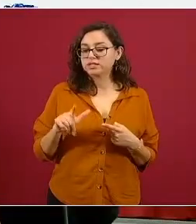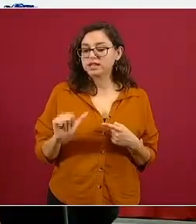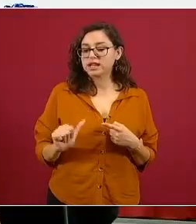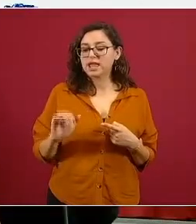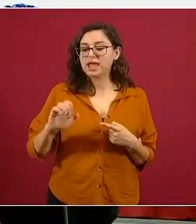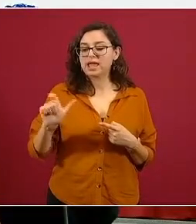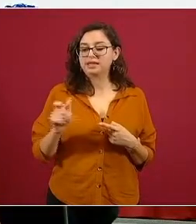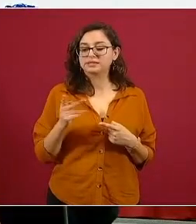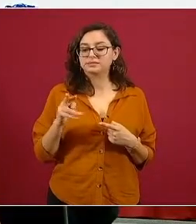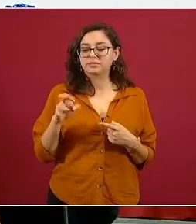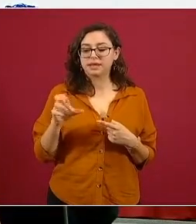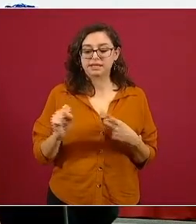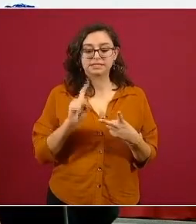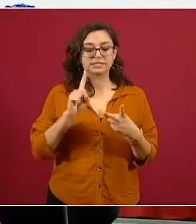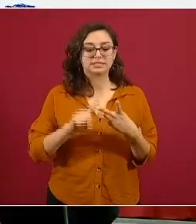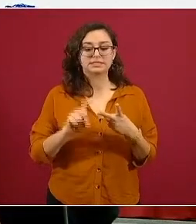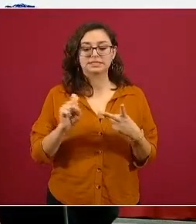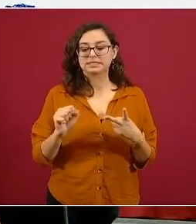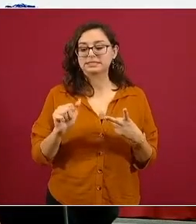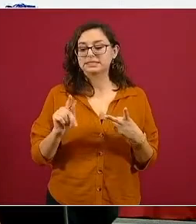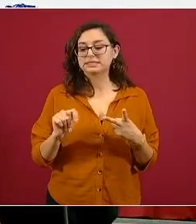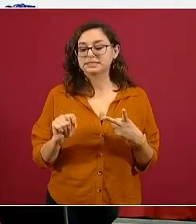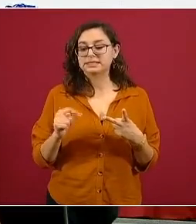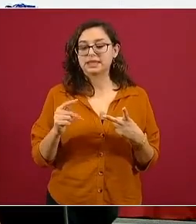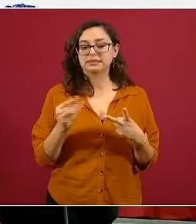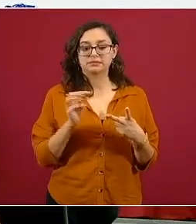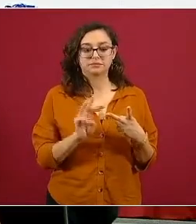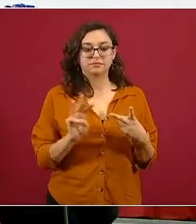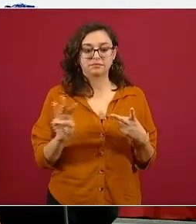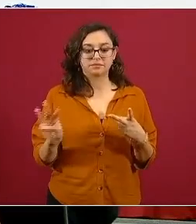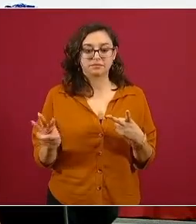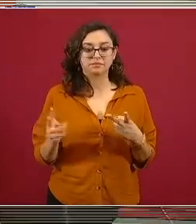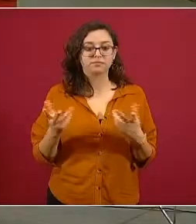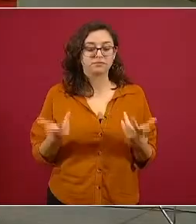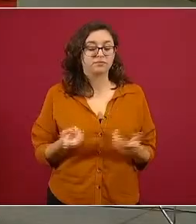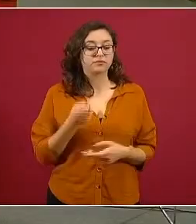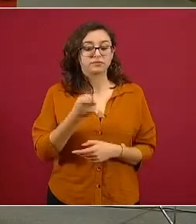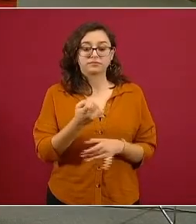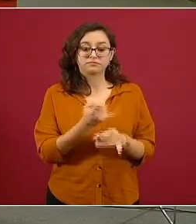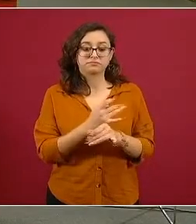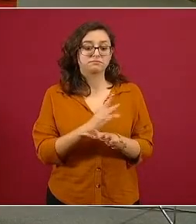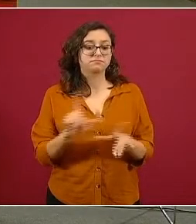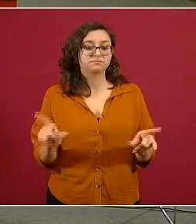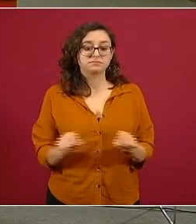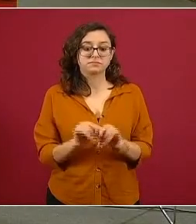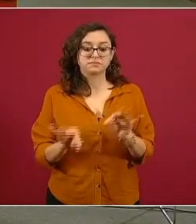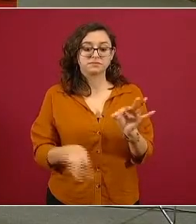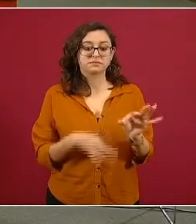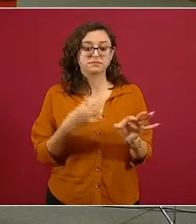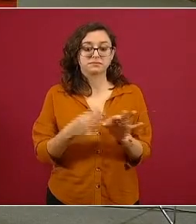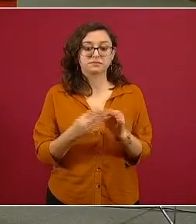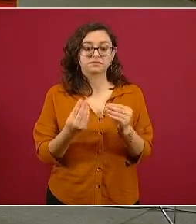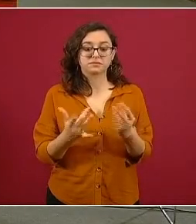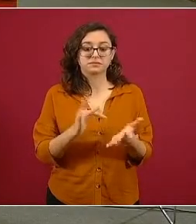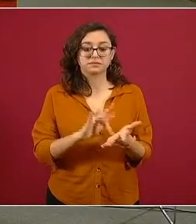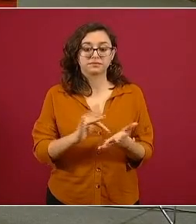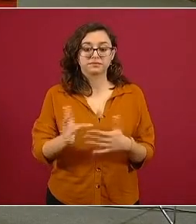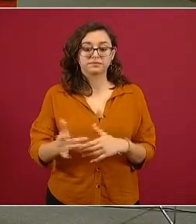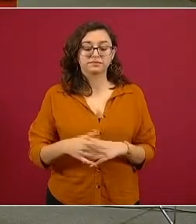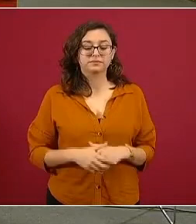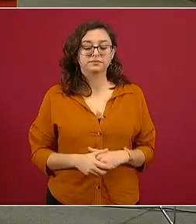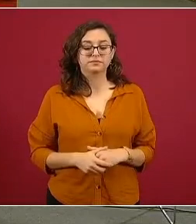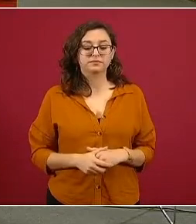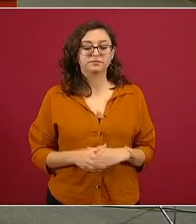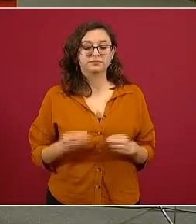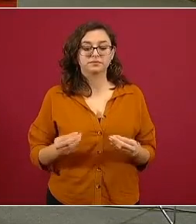el portal del SAT para las empresas que lo requieran. Bueno, pues es todo. Muchas gracias. Muchísimas